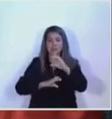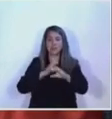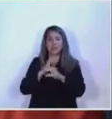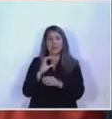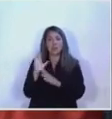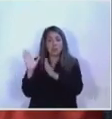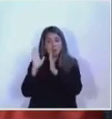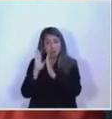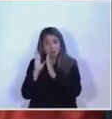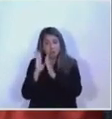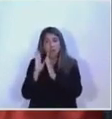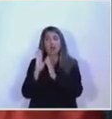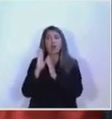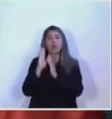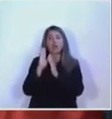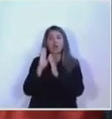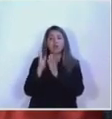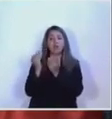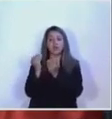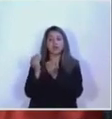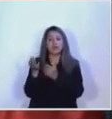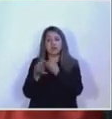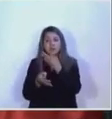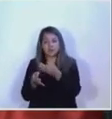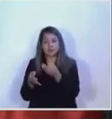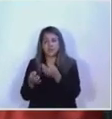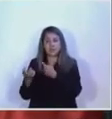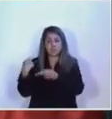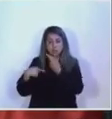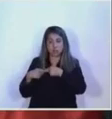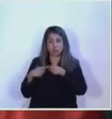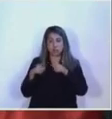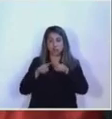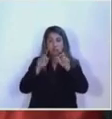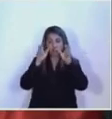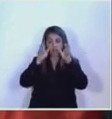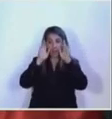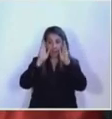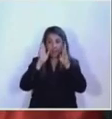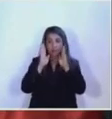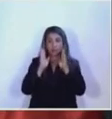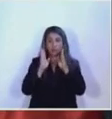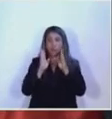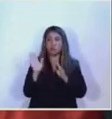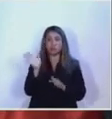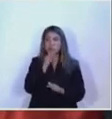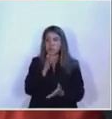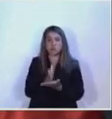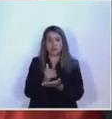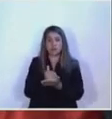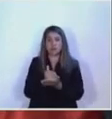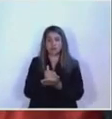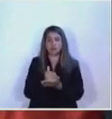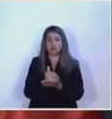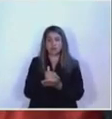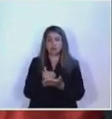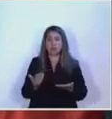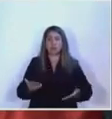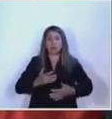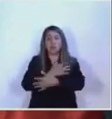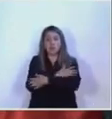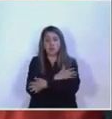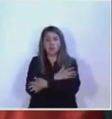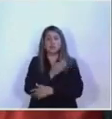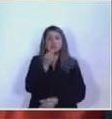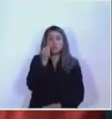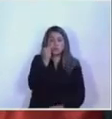que también tenemos que escuchar. La historia reciente debe mantenernos alerta. No estábamos preparados para un mundo en que un abrazo o un